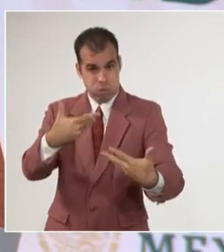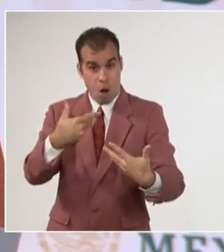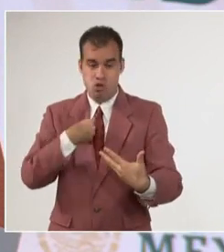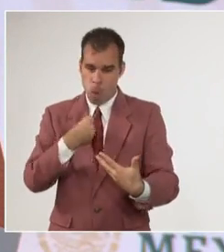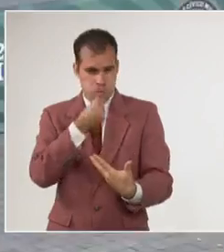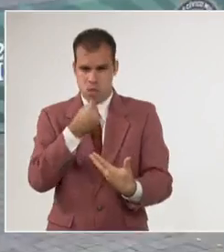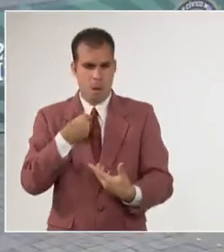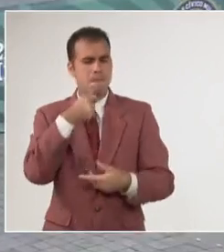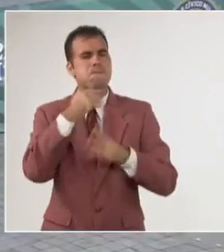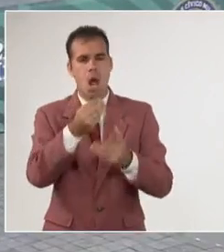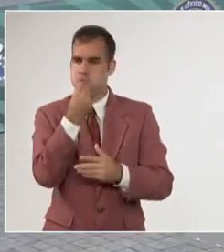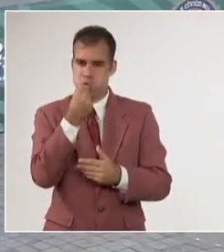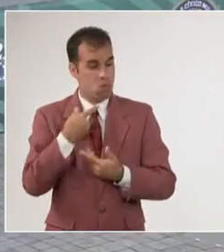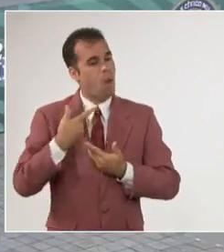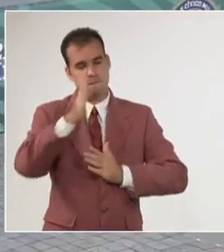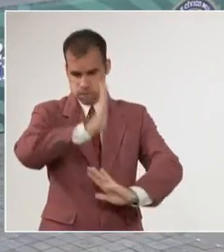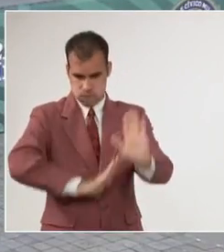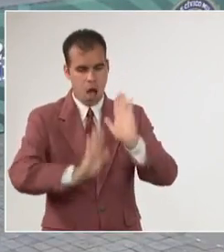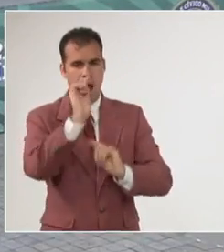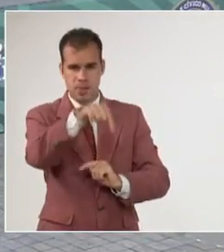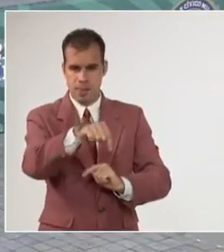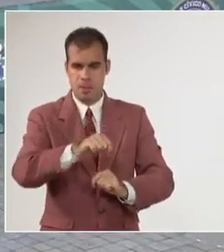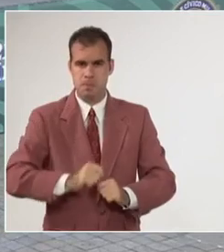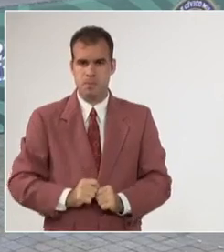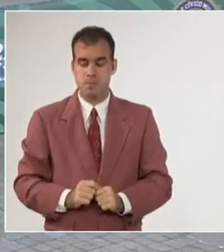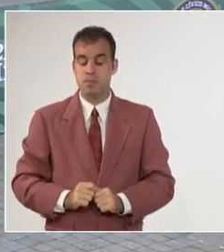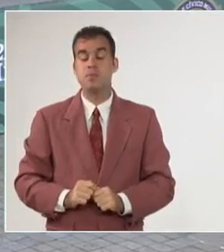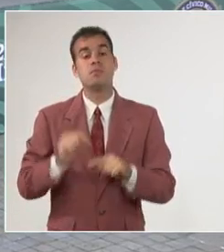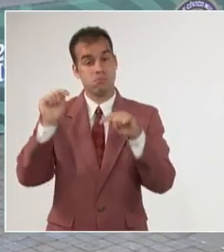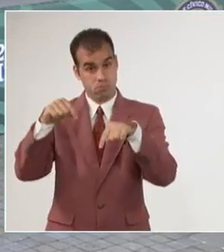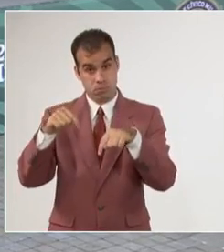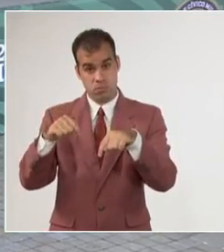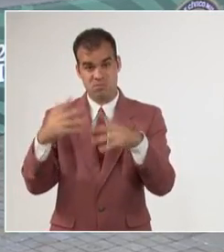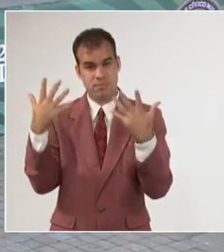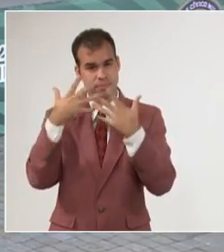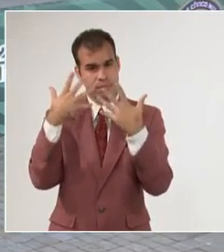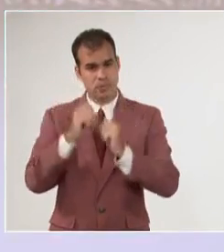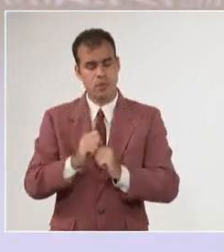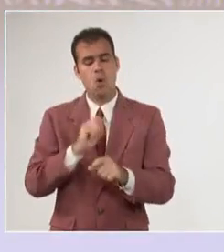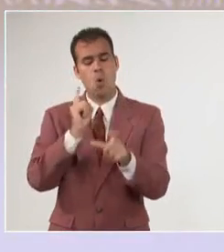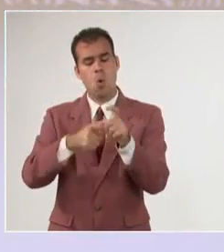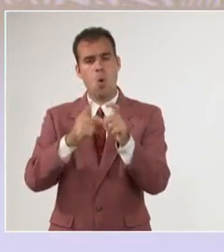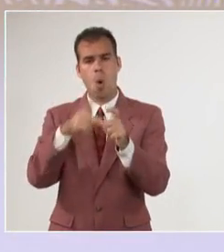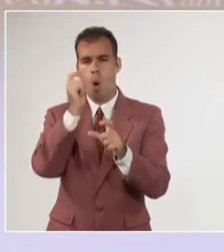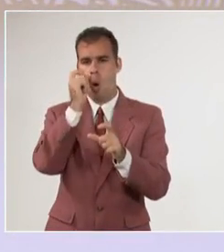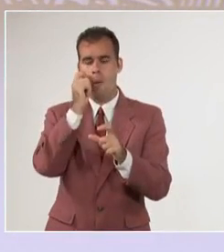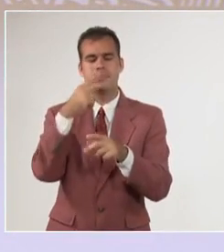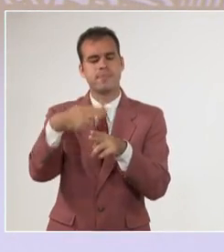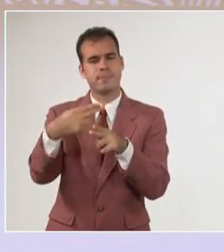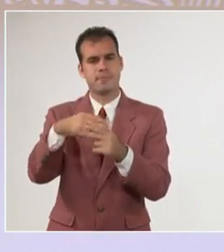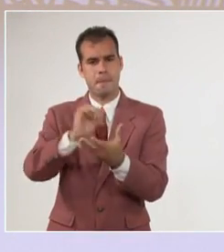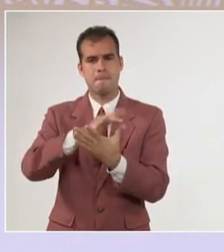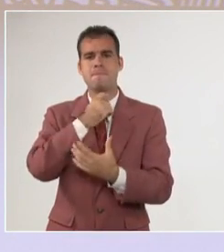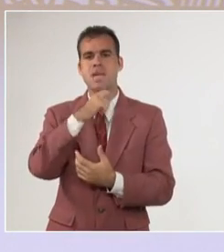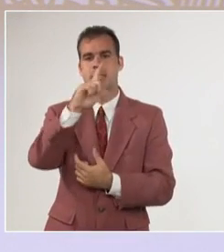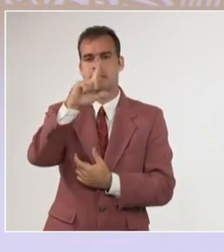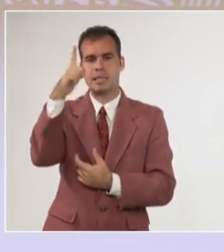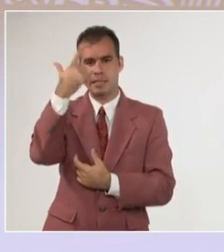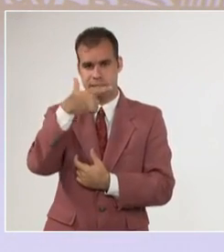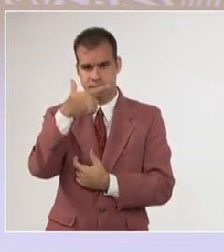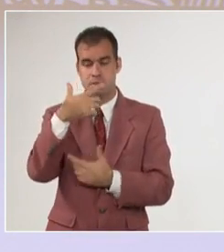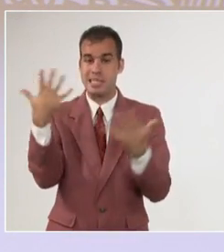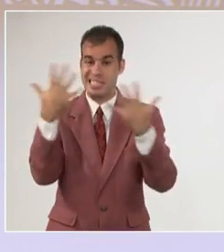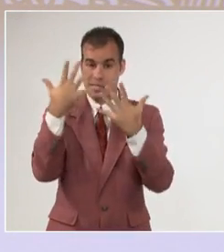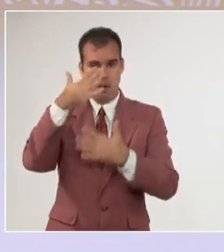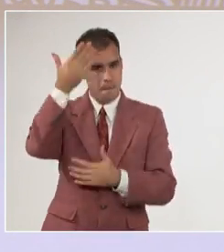y amarte. Aquí murió por la revolución el joven comunista Julio Antonio Mella, asesinado en una calle de esta